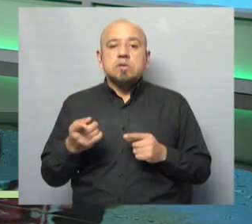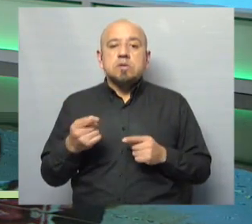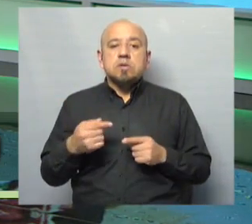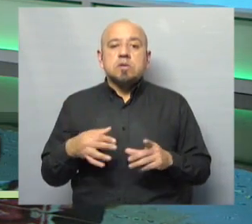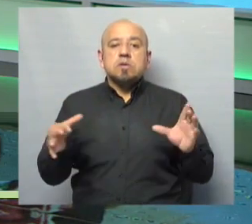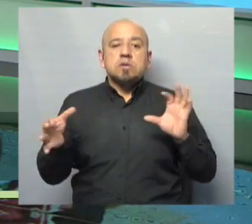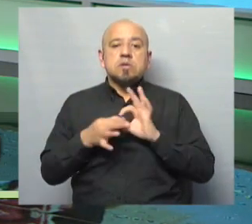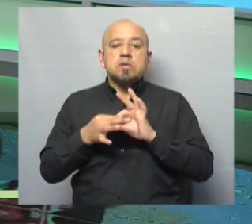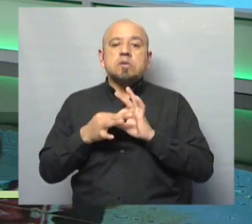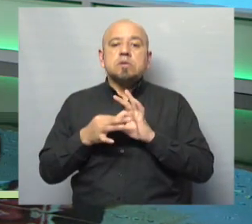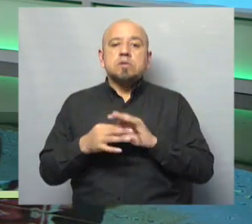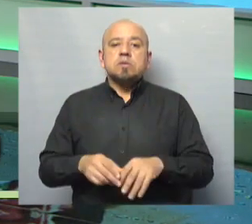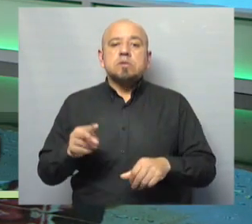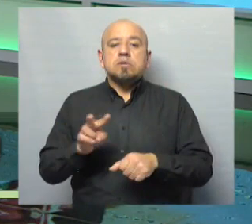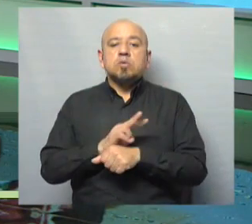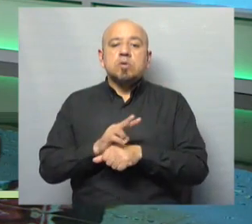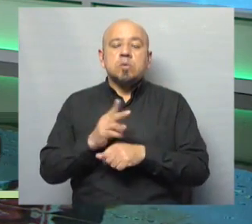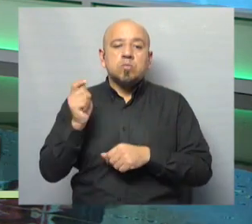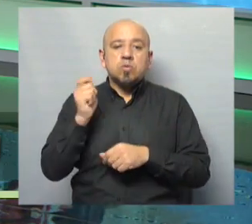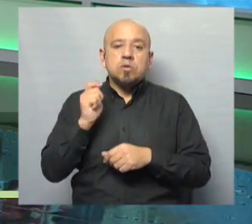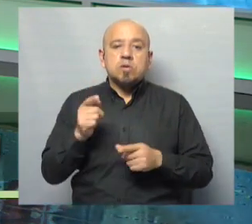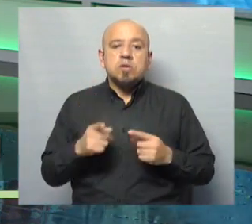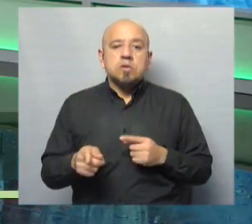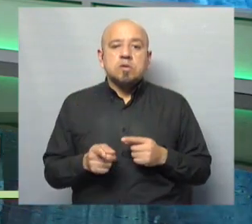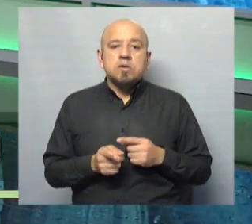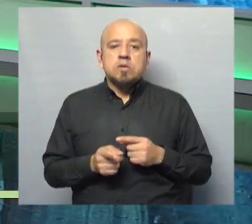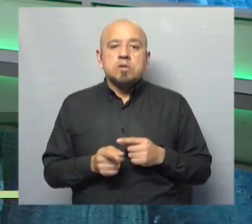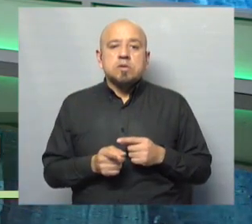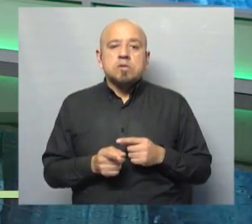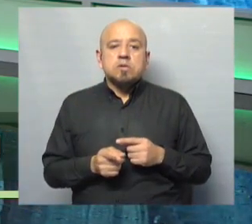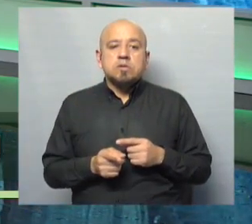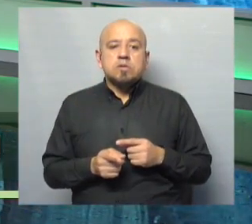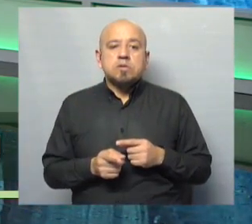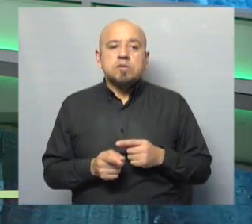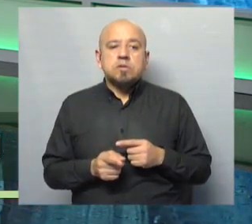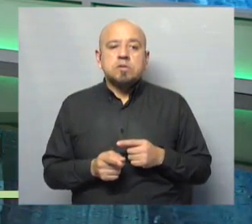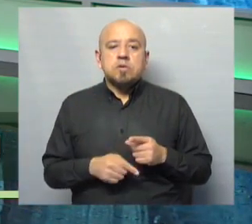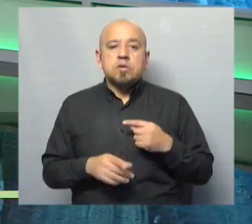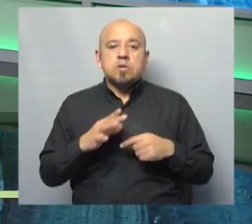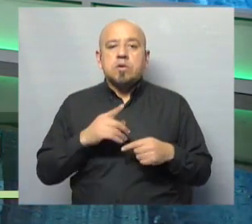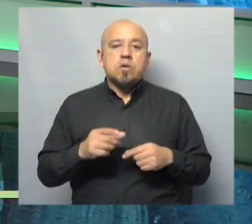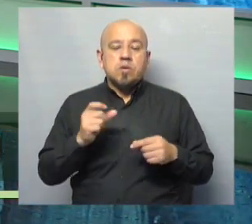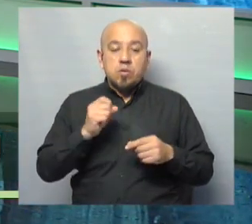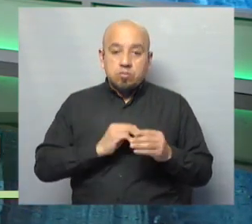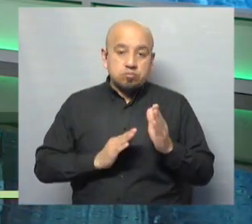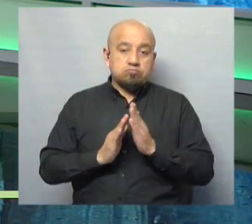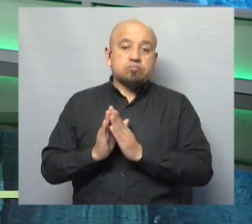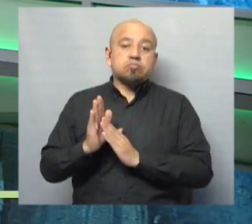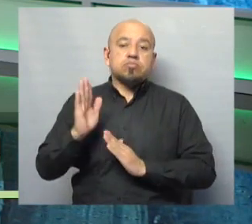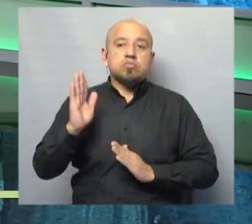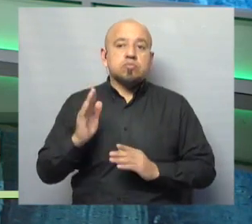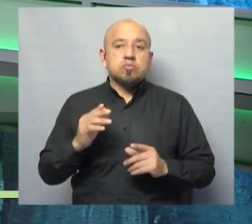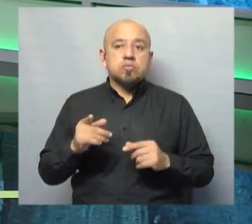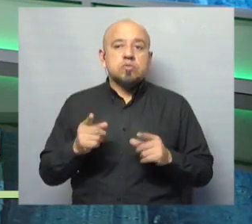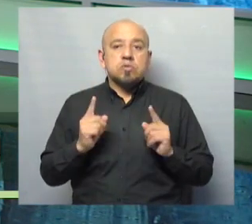vinculado a la seguridad pública esto en el último año ha tenido un crecimiento sistemático y